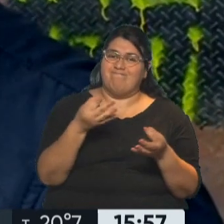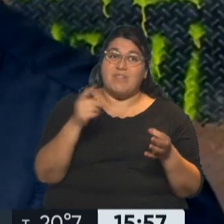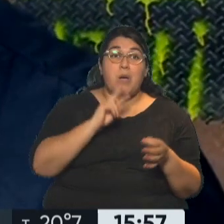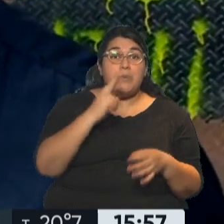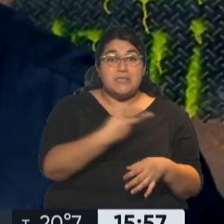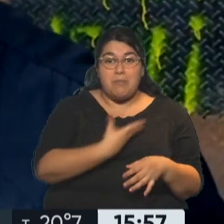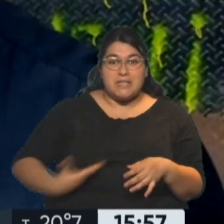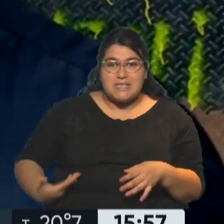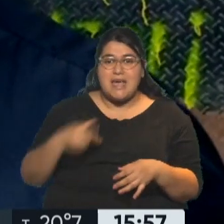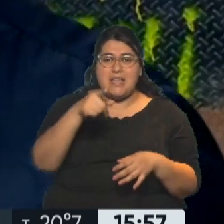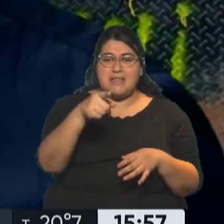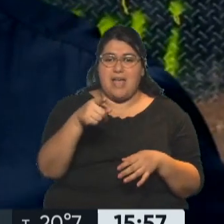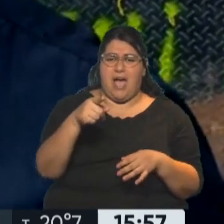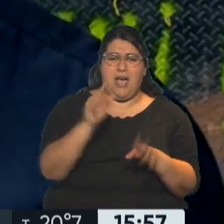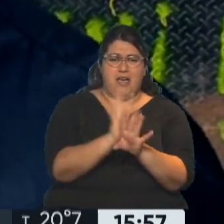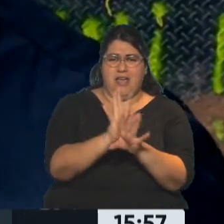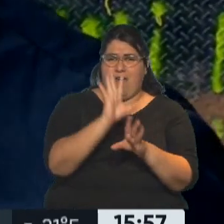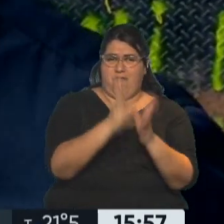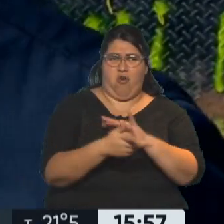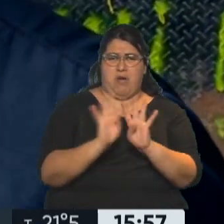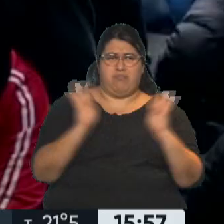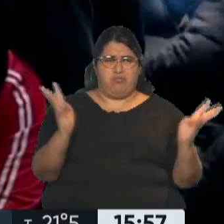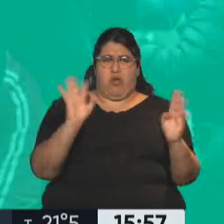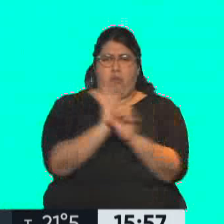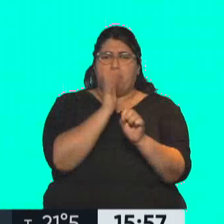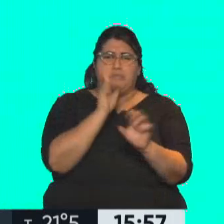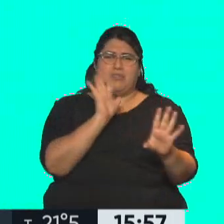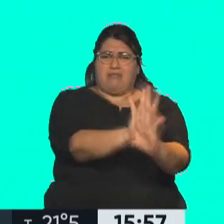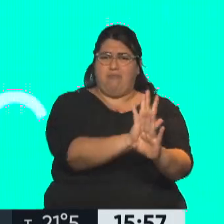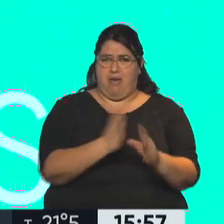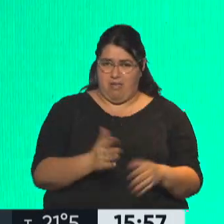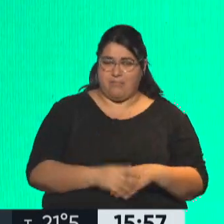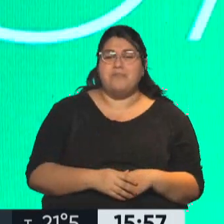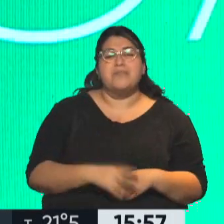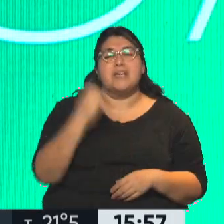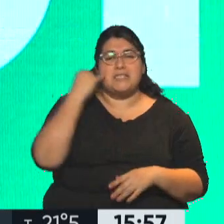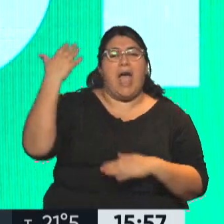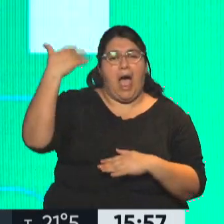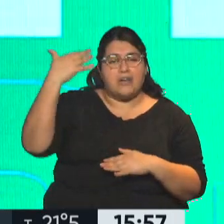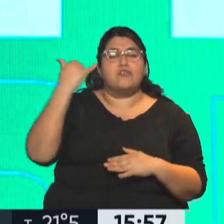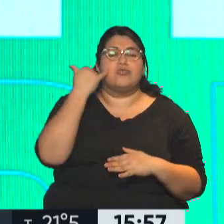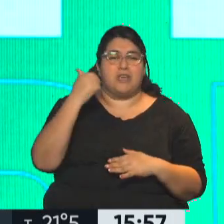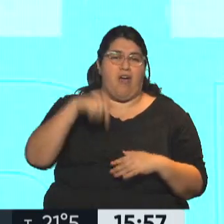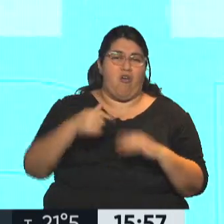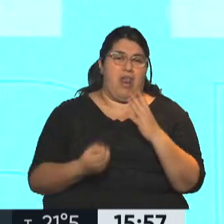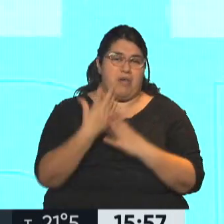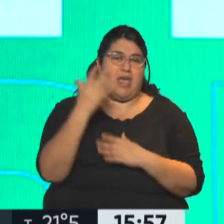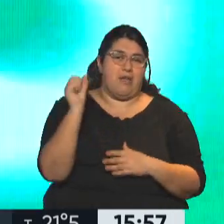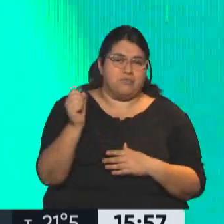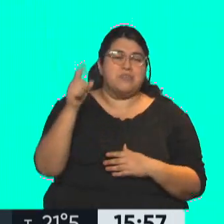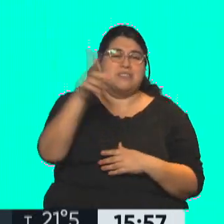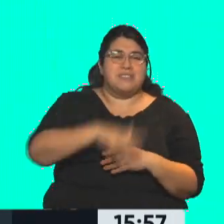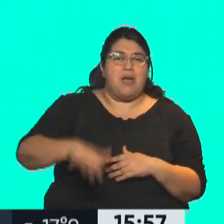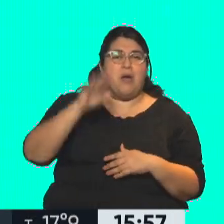vicepresidenta ha cercada por la policía de madryn auditó los actos ya se desarrollaron durante esta mañana en marzo y